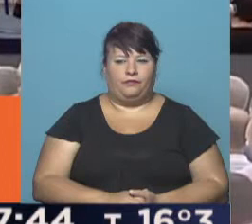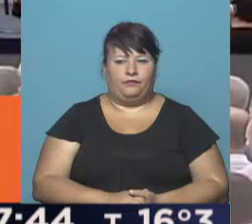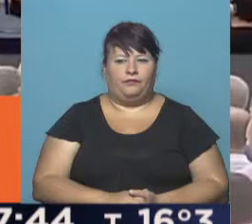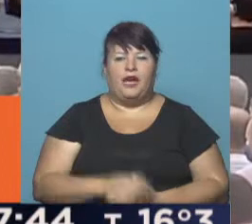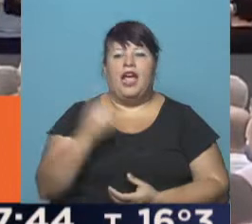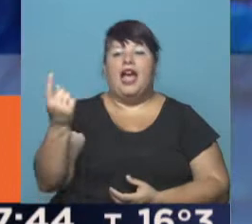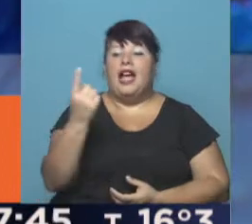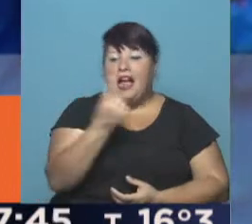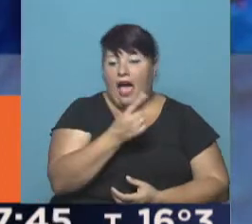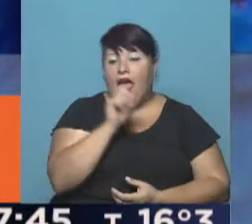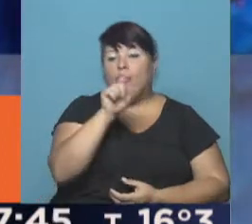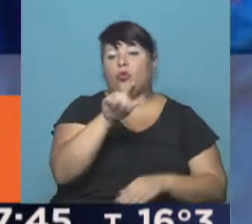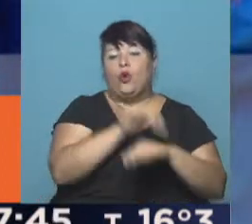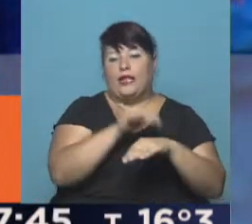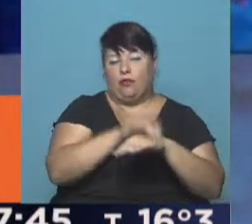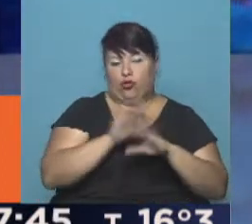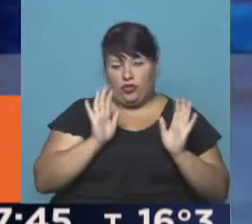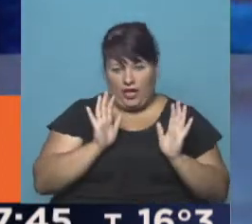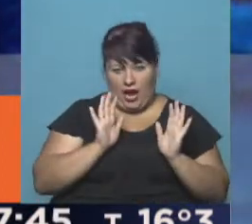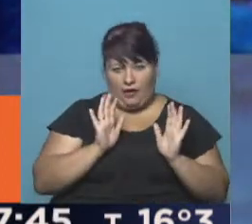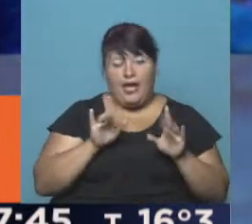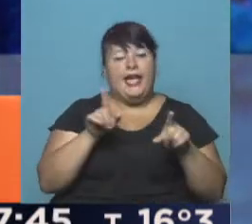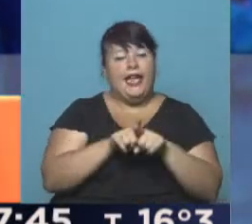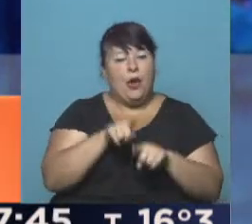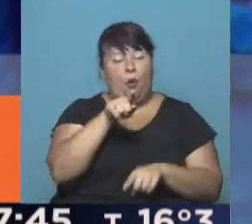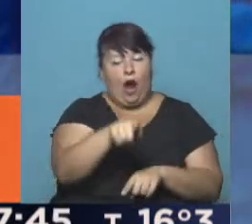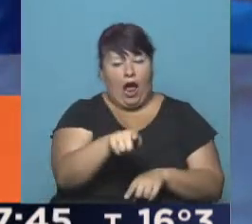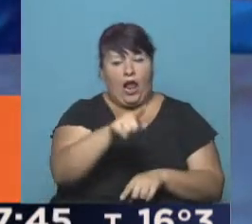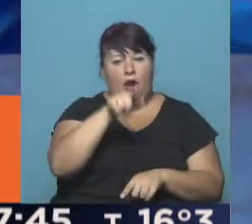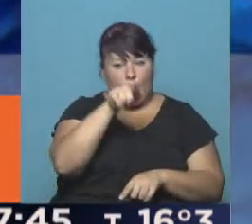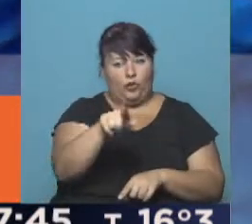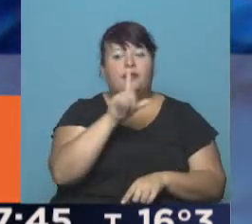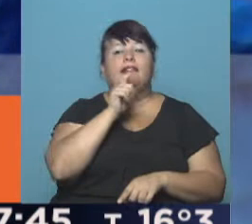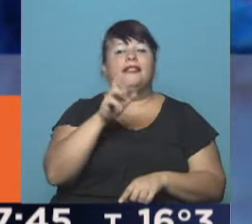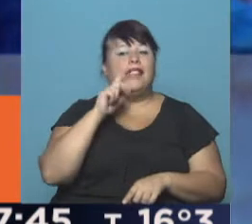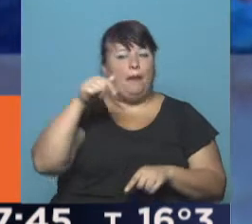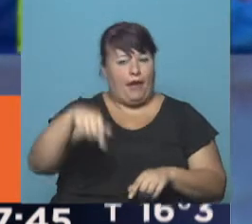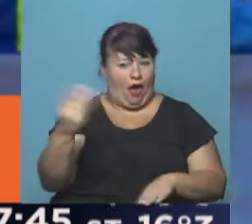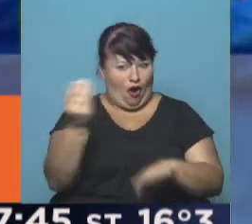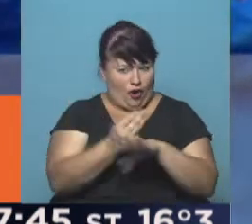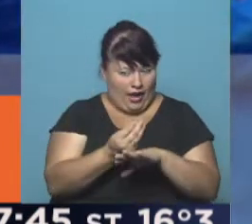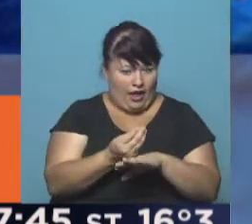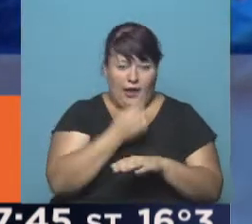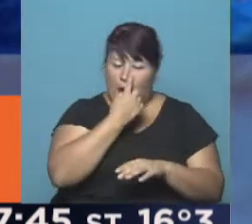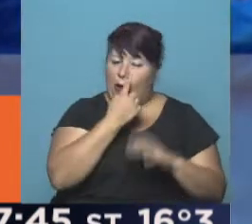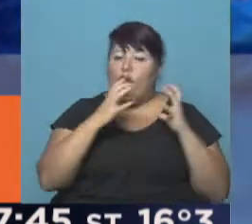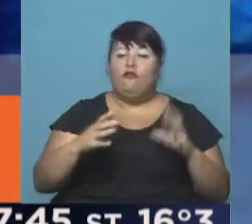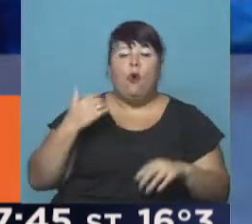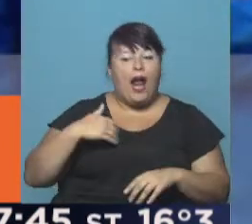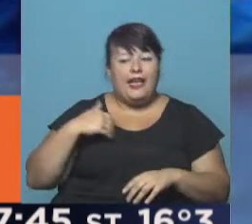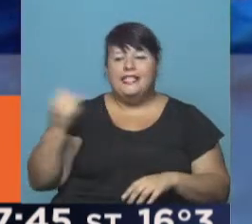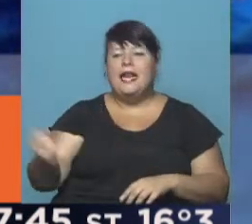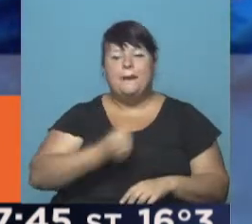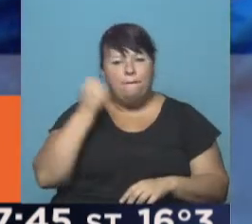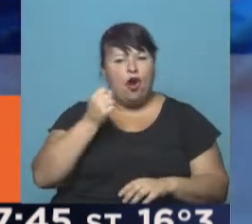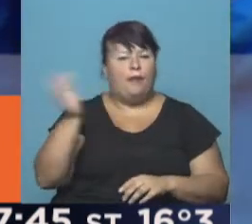Cada uno tiene una responsabilidad, como la tiene usted, señor Tapia, ahora. Porque el fútbol argentino es